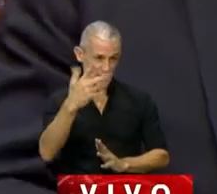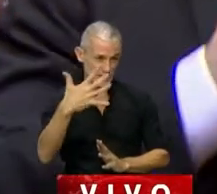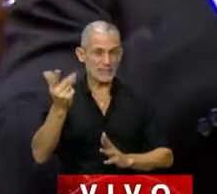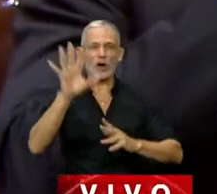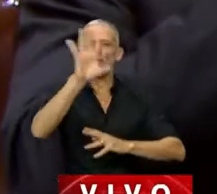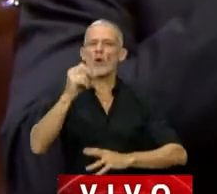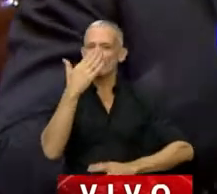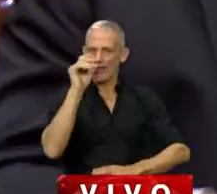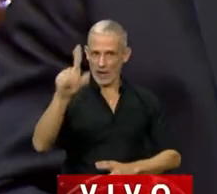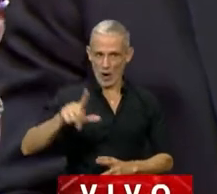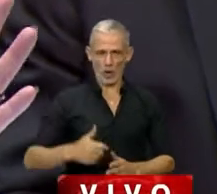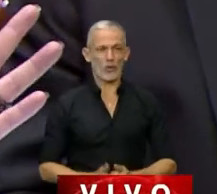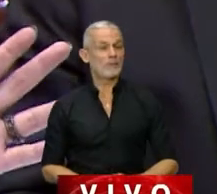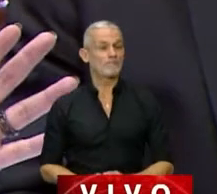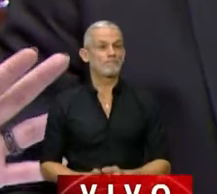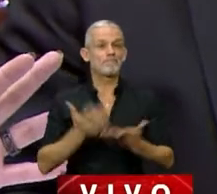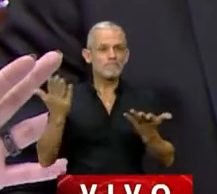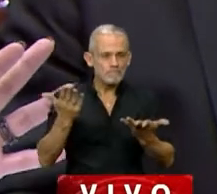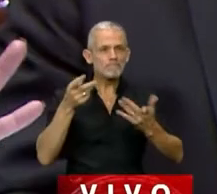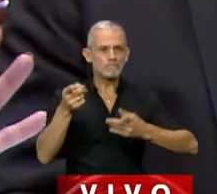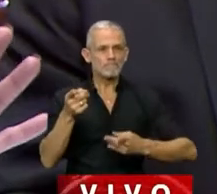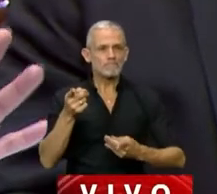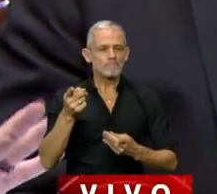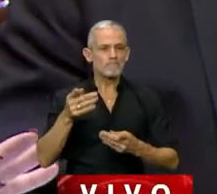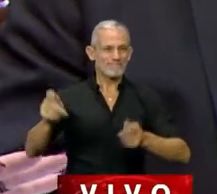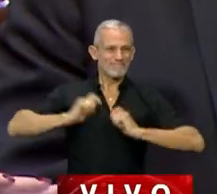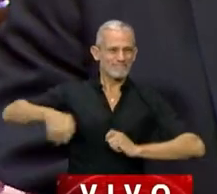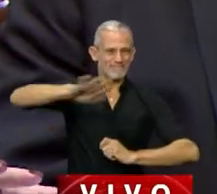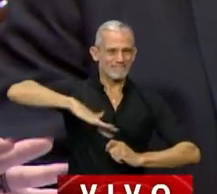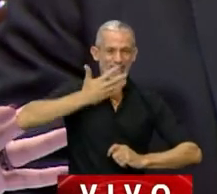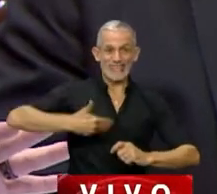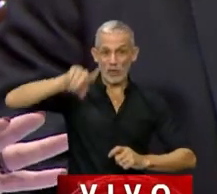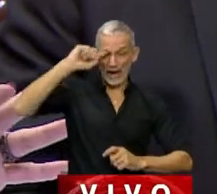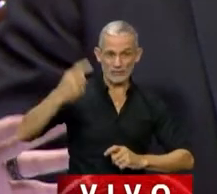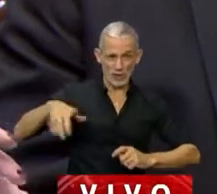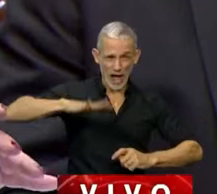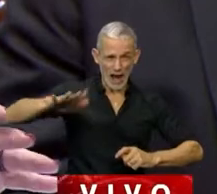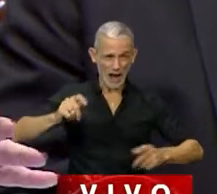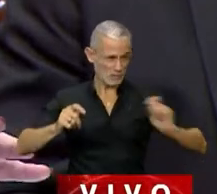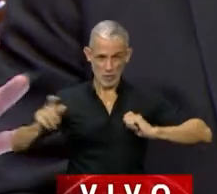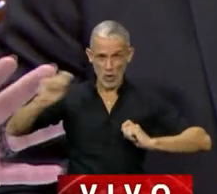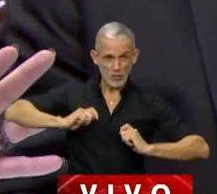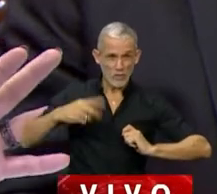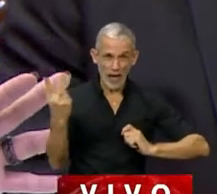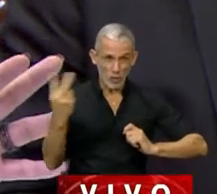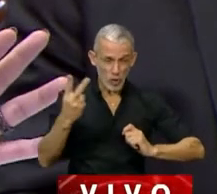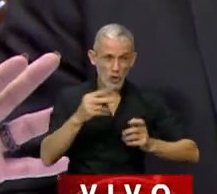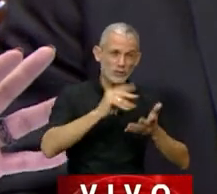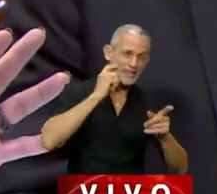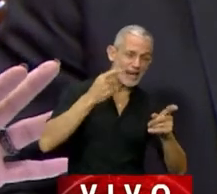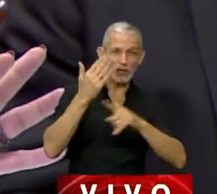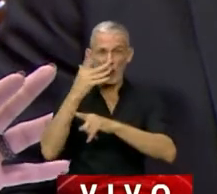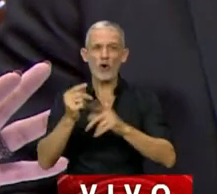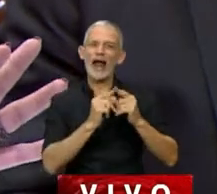10.775 de la provincia de Córdoba. En este sentido, con el traspaso del dominio al ámbito nacional, establecido en